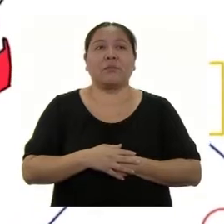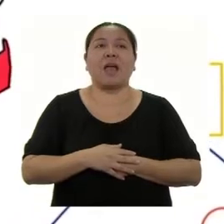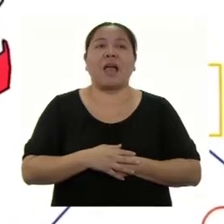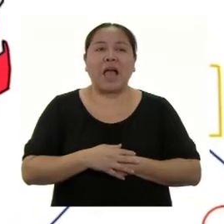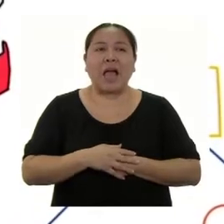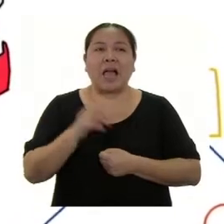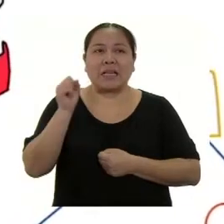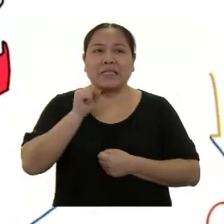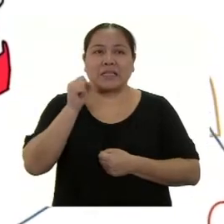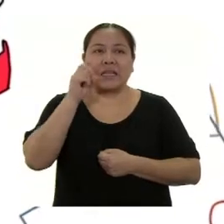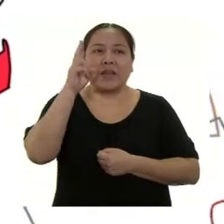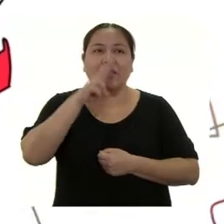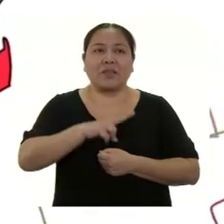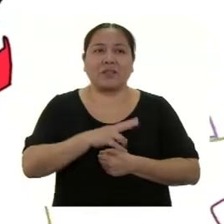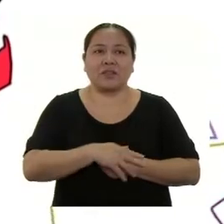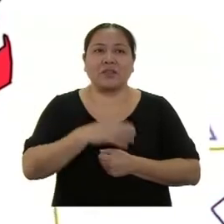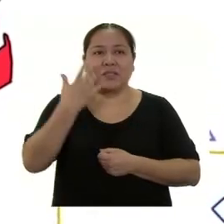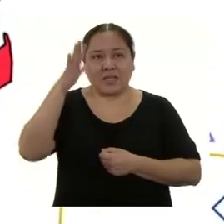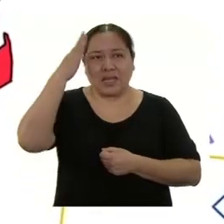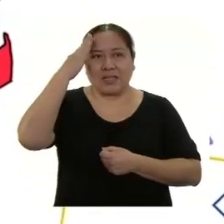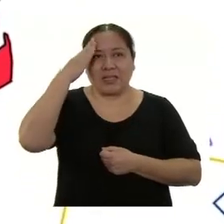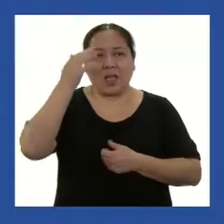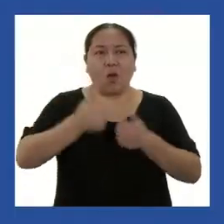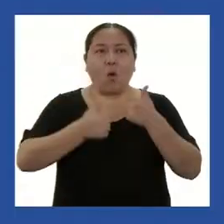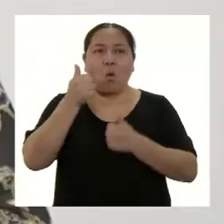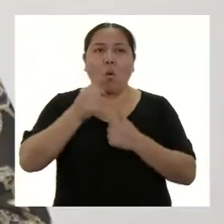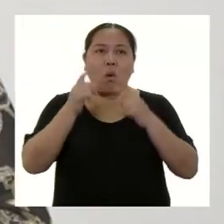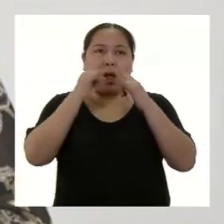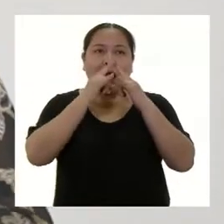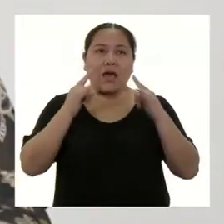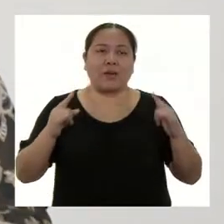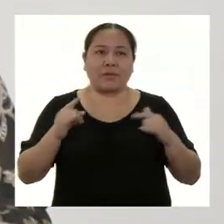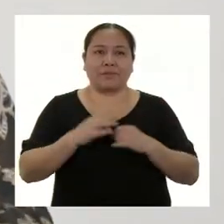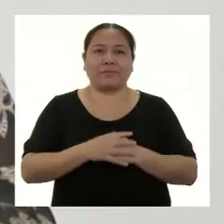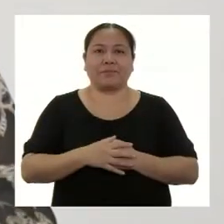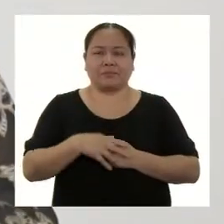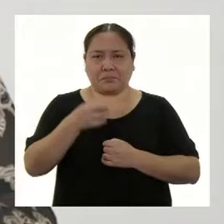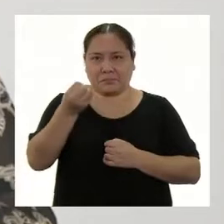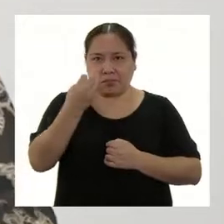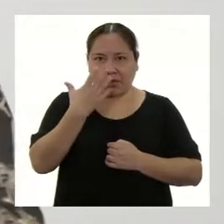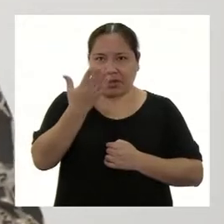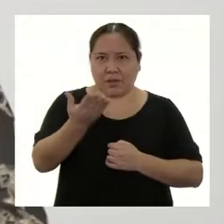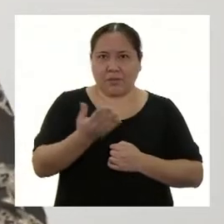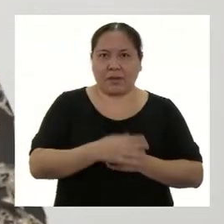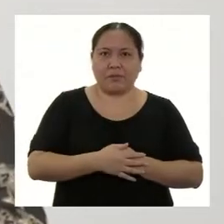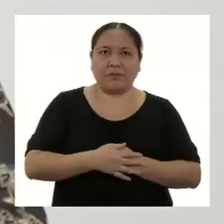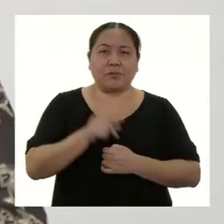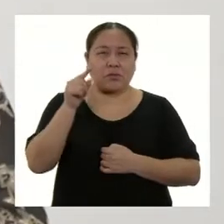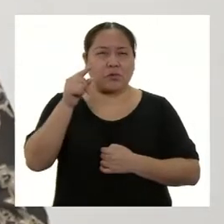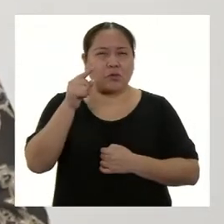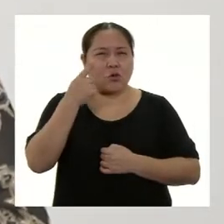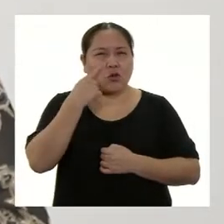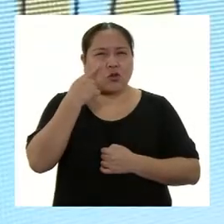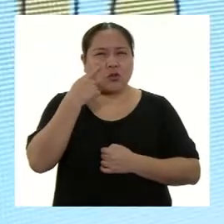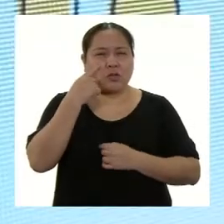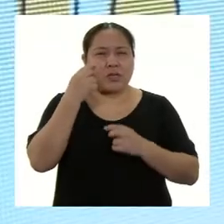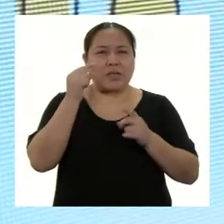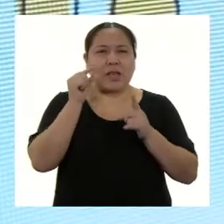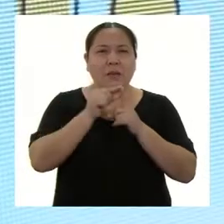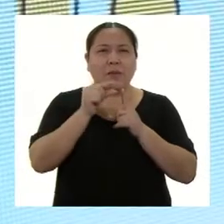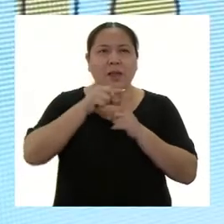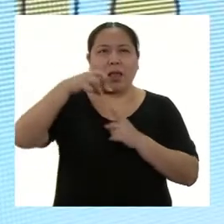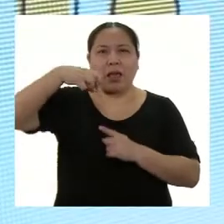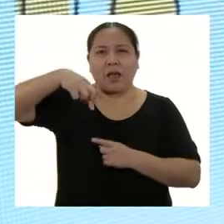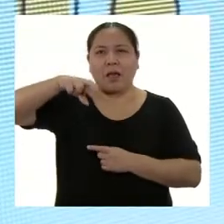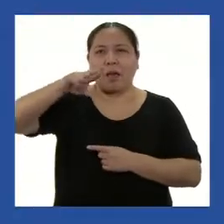Claro, sí la he visto. Ya sé a cuál te refieres. Dime algo, Jeremis. ¿Te suena la palabra prisma? Sí,